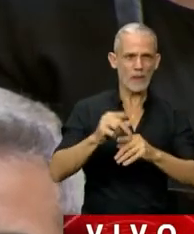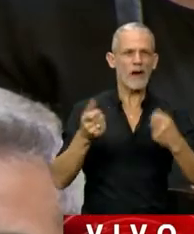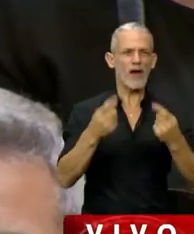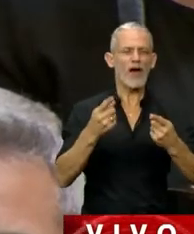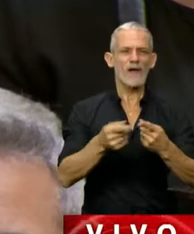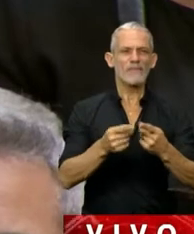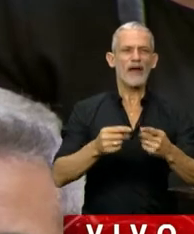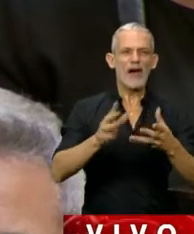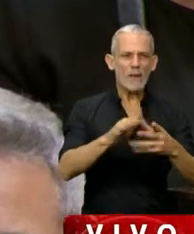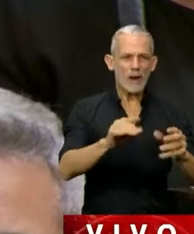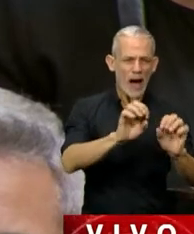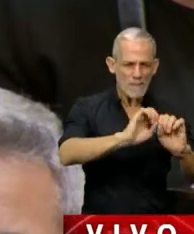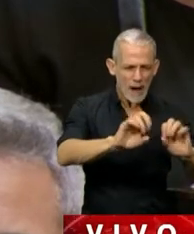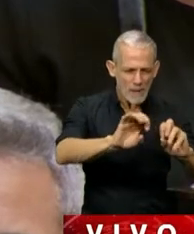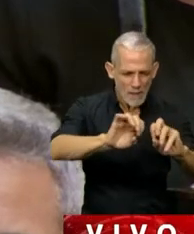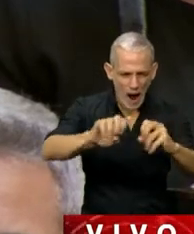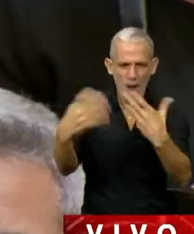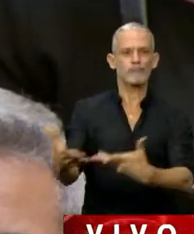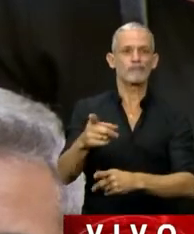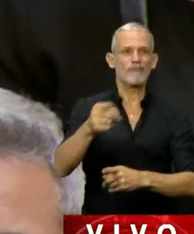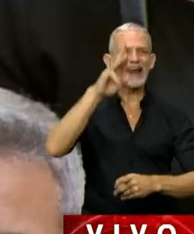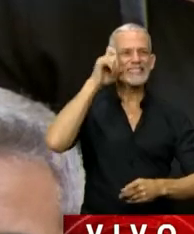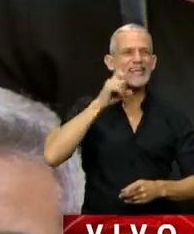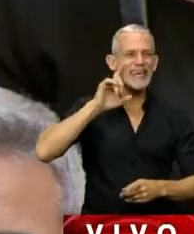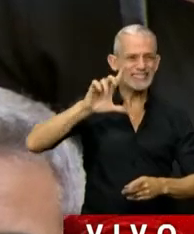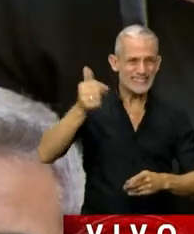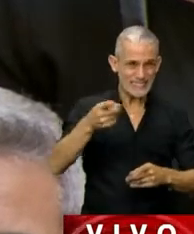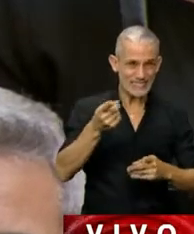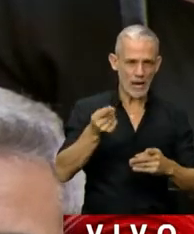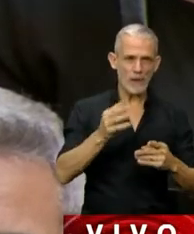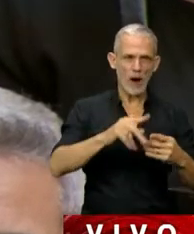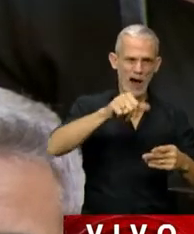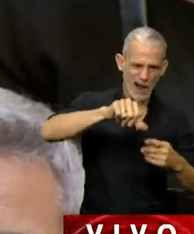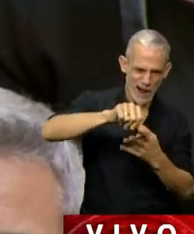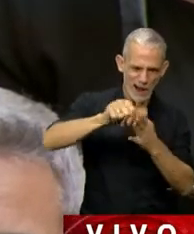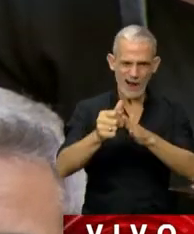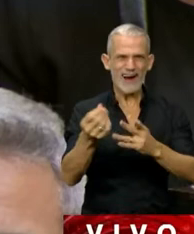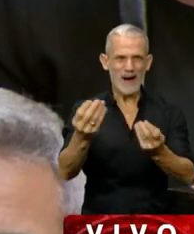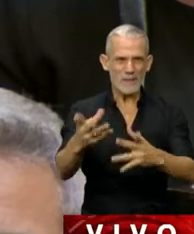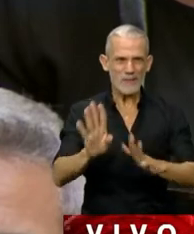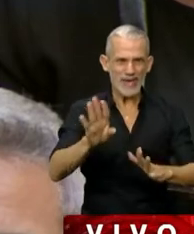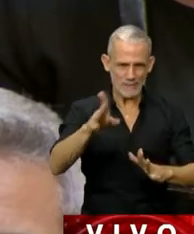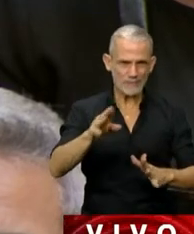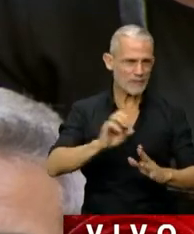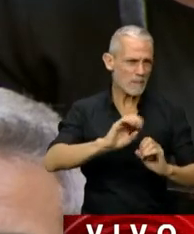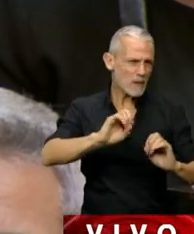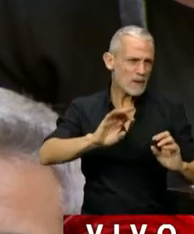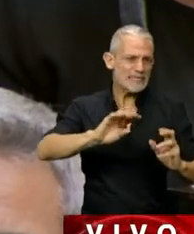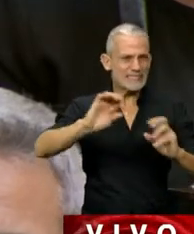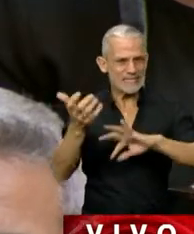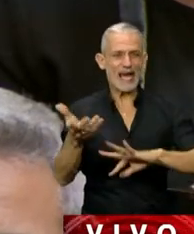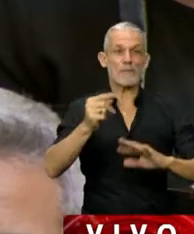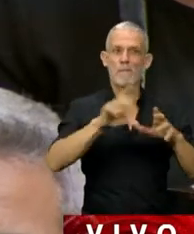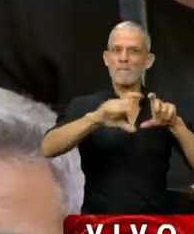fortaleciendo su resiliencia. Concepto importante, el de resiliencia, que no solamente está manifestado en el